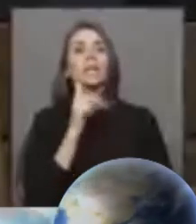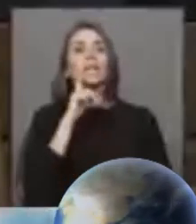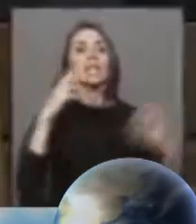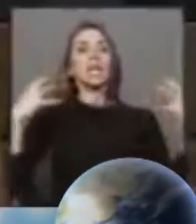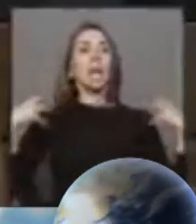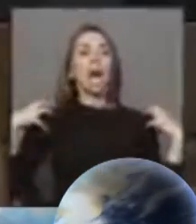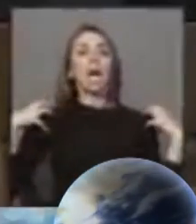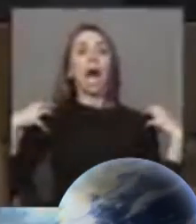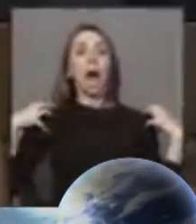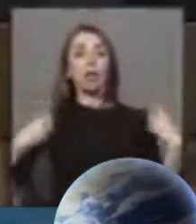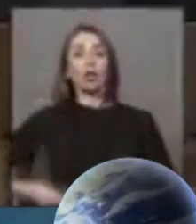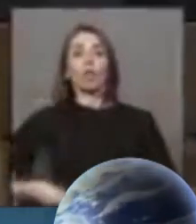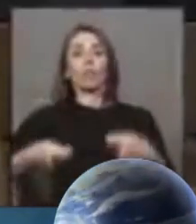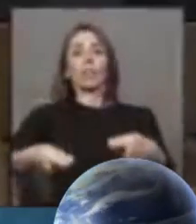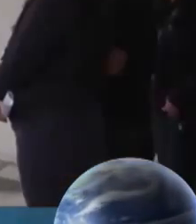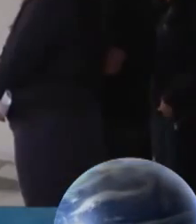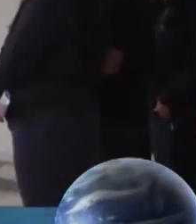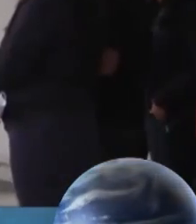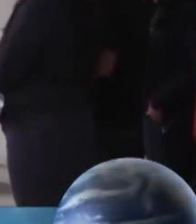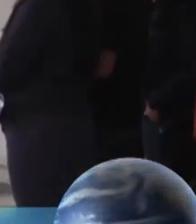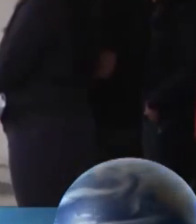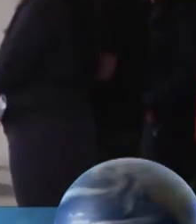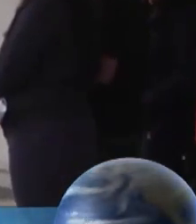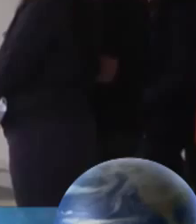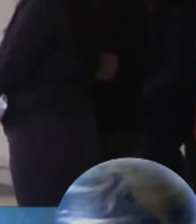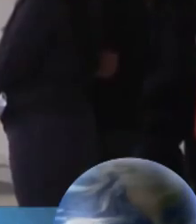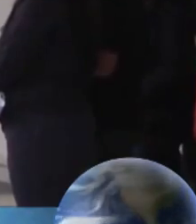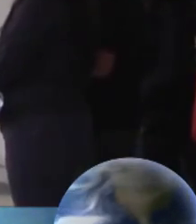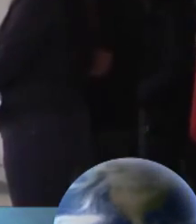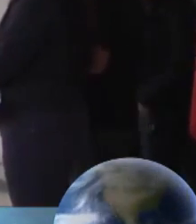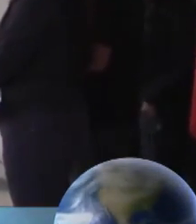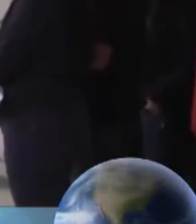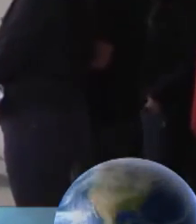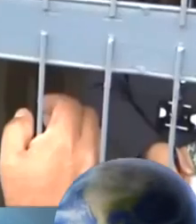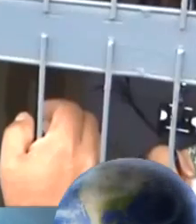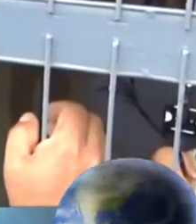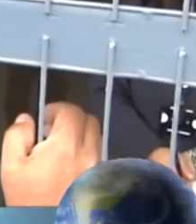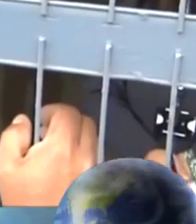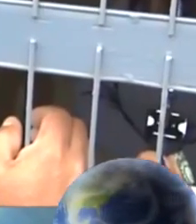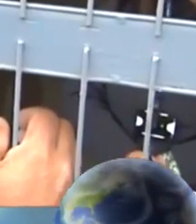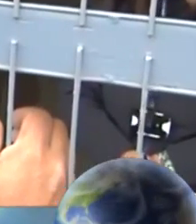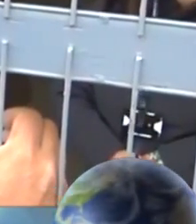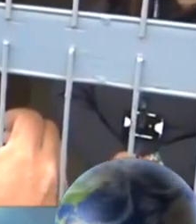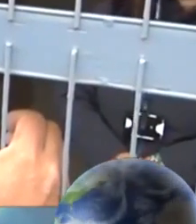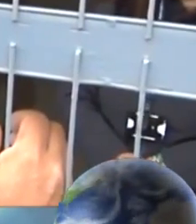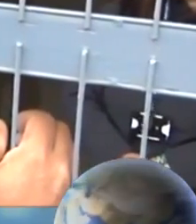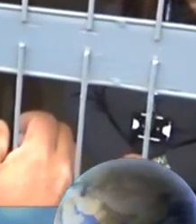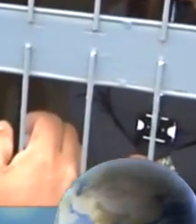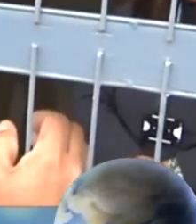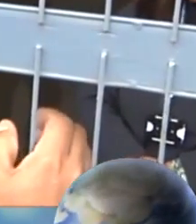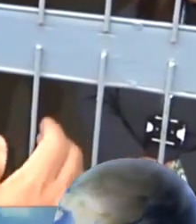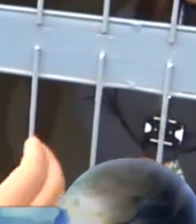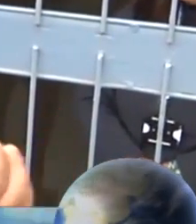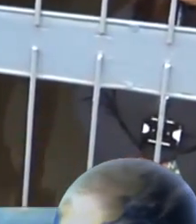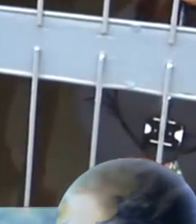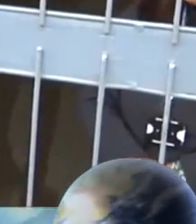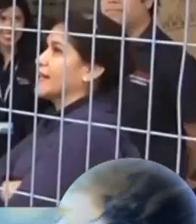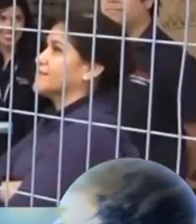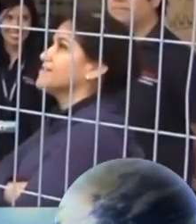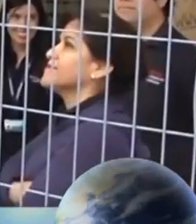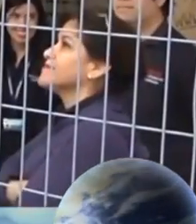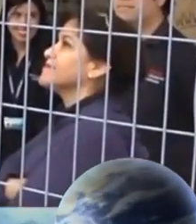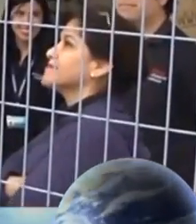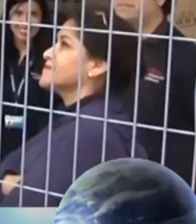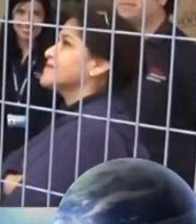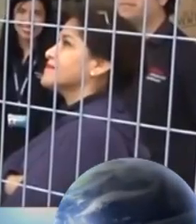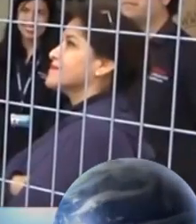servicio y en ninguna otra parte. Respecto al anuncio del gobierno sobre designar a funcionarios del Ministerio del Interior para reemplazar en sus funciones a